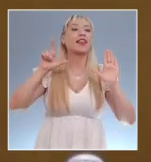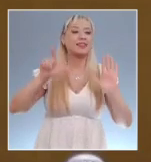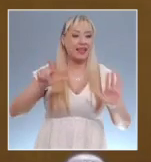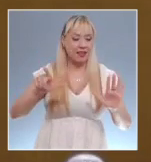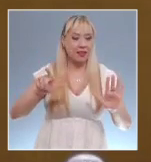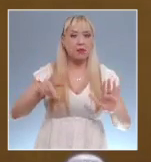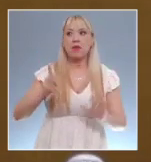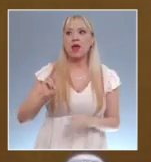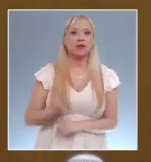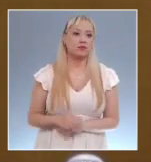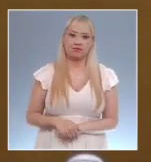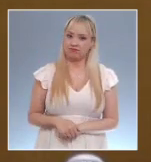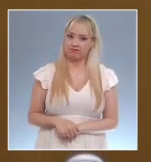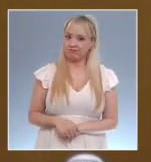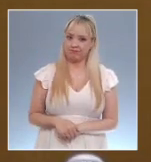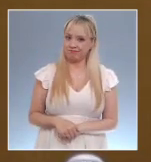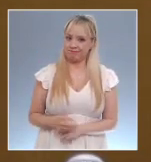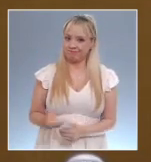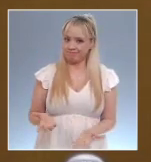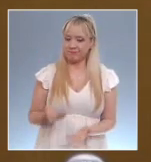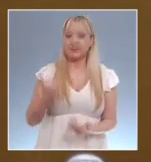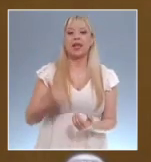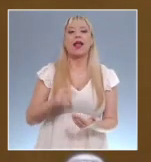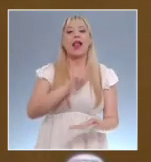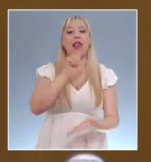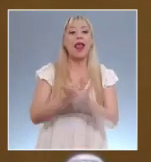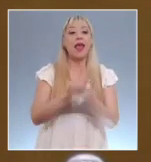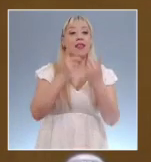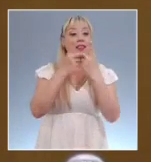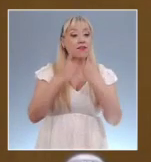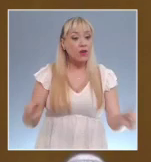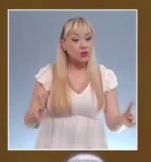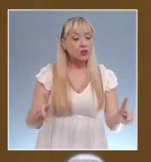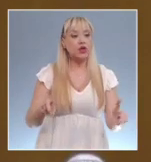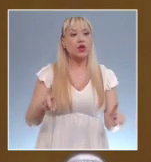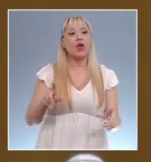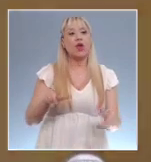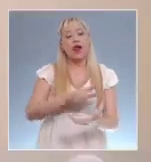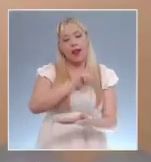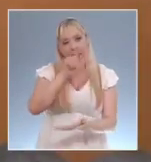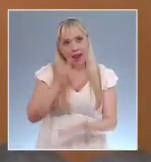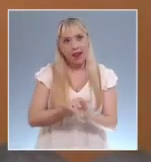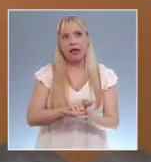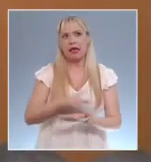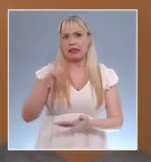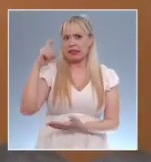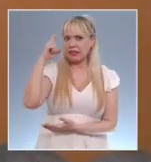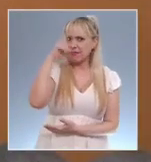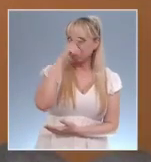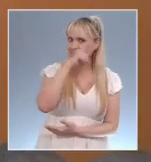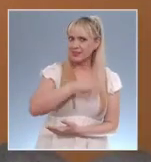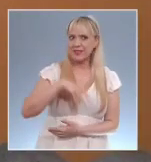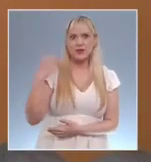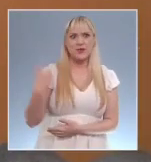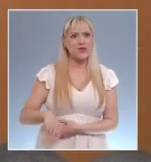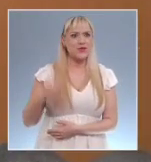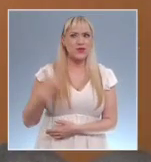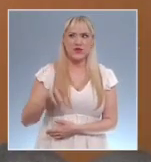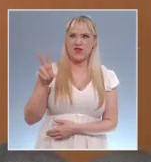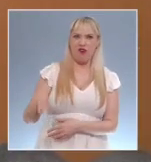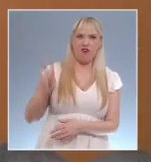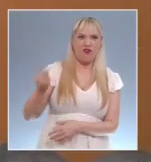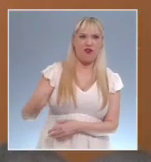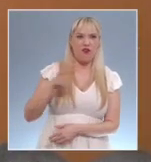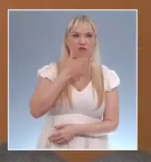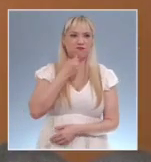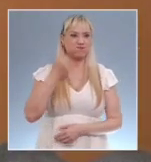del divorcio, que esa, bueno, fue una ley bastante progresista y muy de avanzada. En todo momento, desde la sencillez y